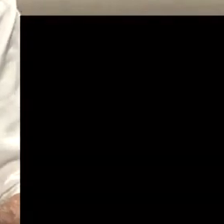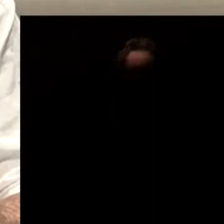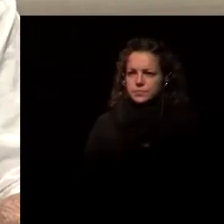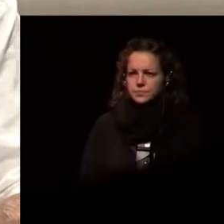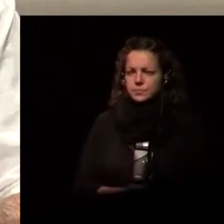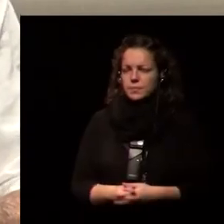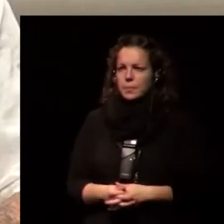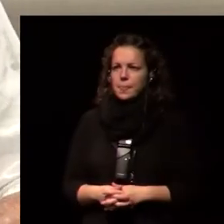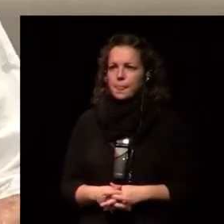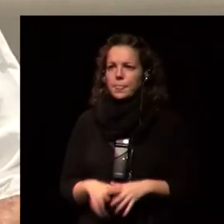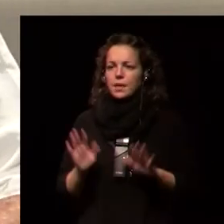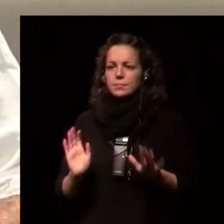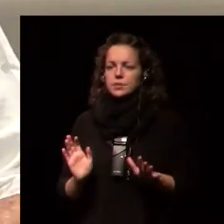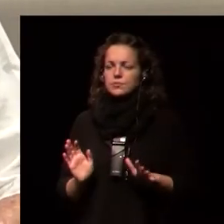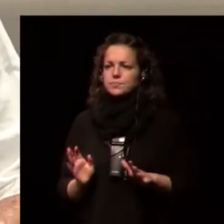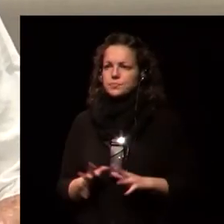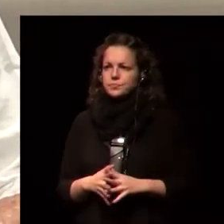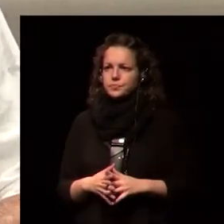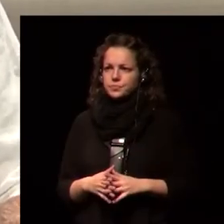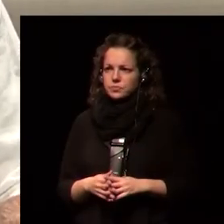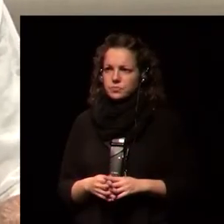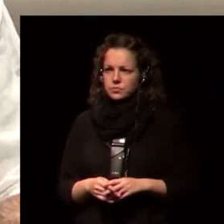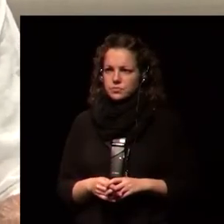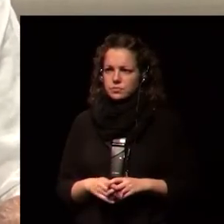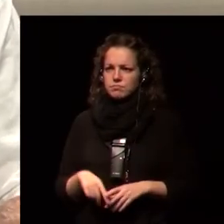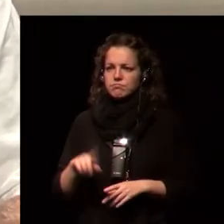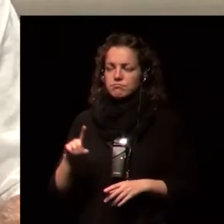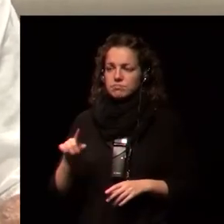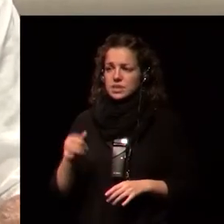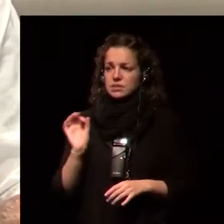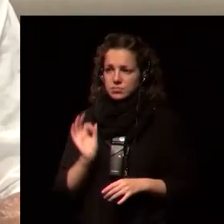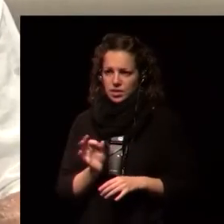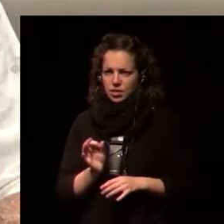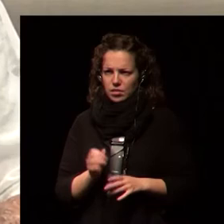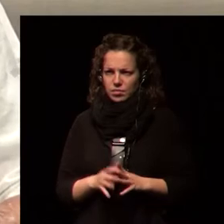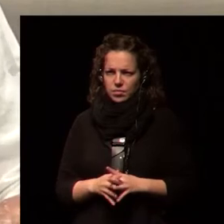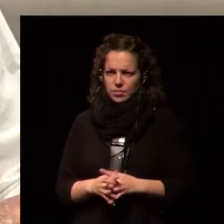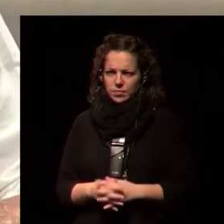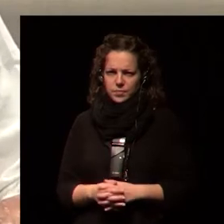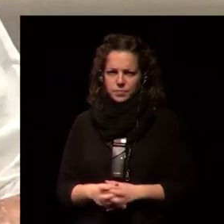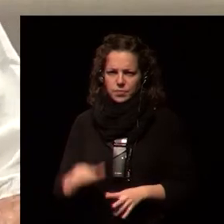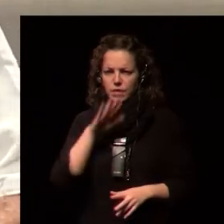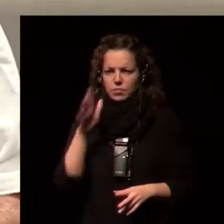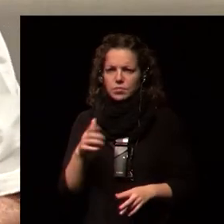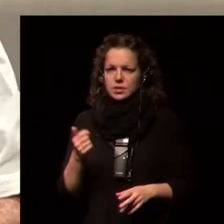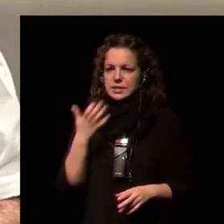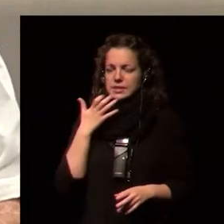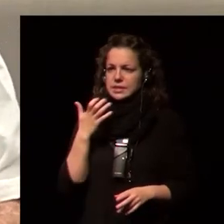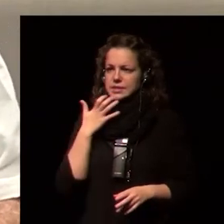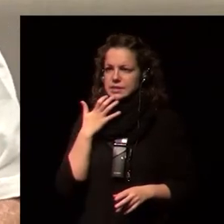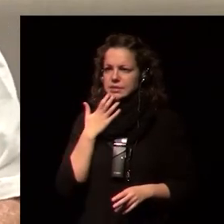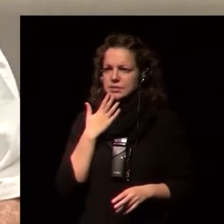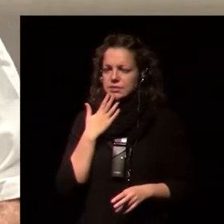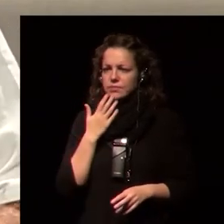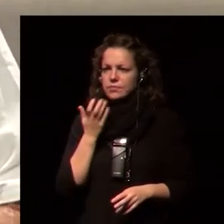últimos años. Pero el reverso es también cierto. A nivel de, si llegamos